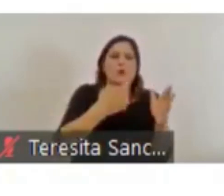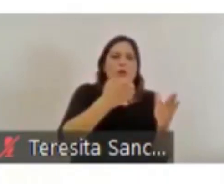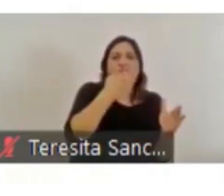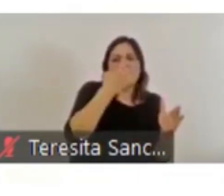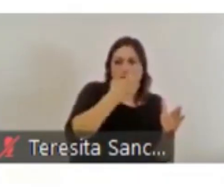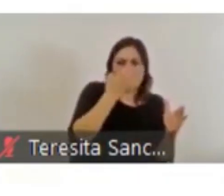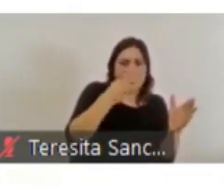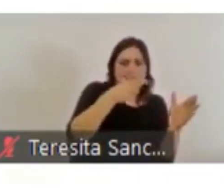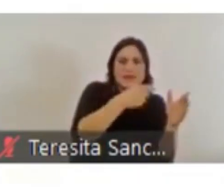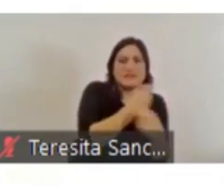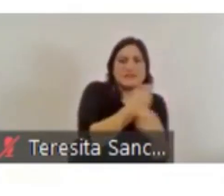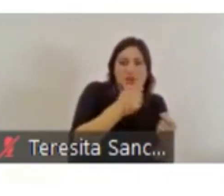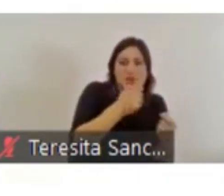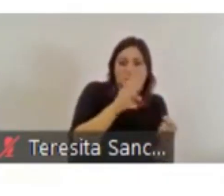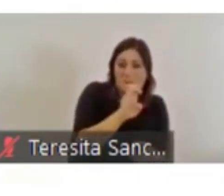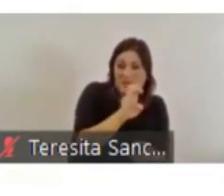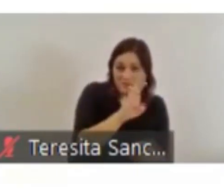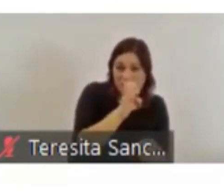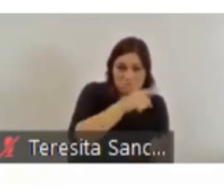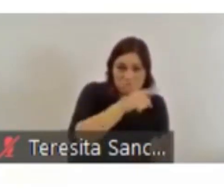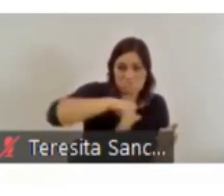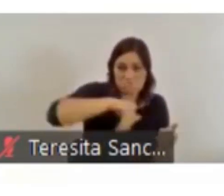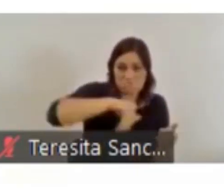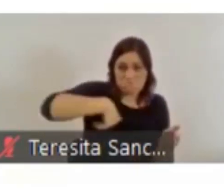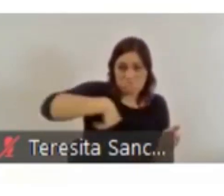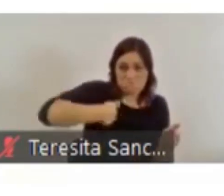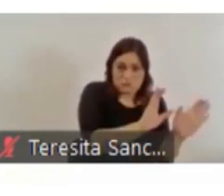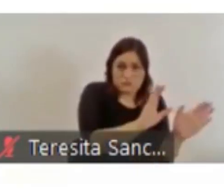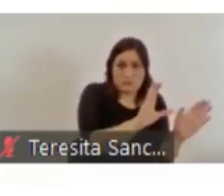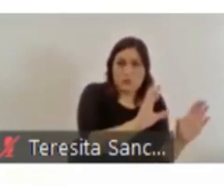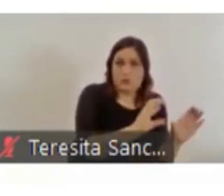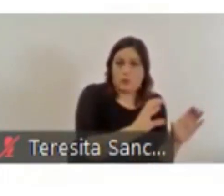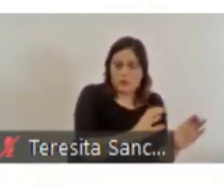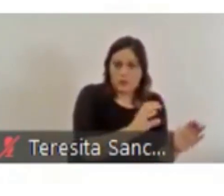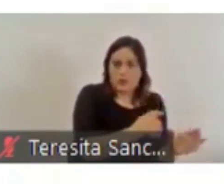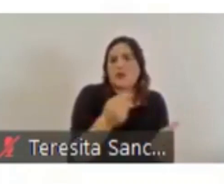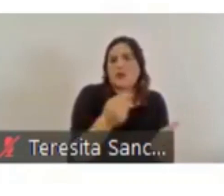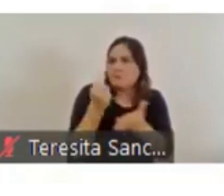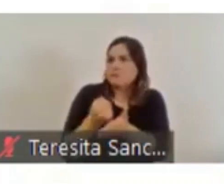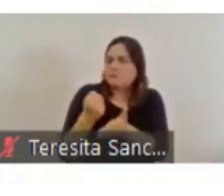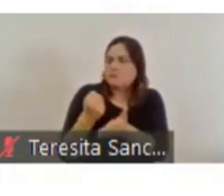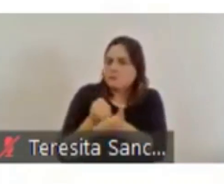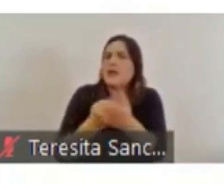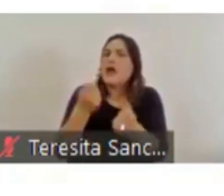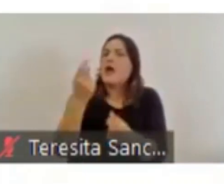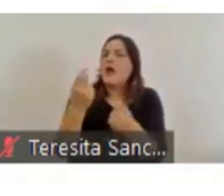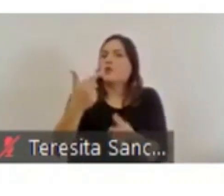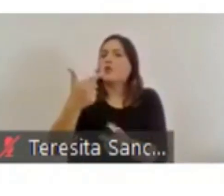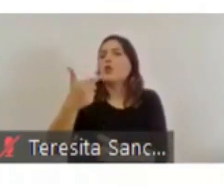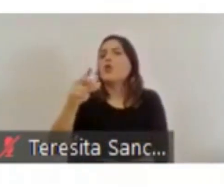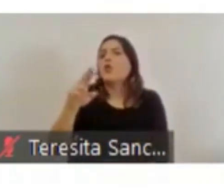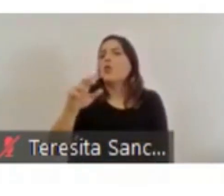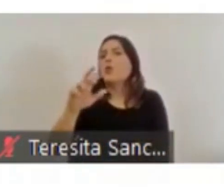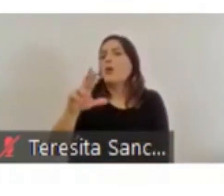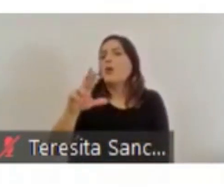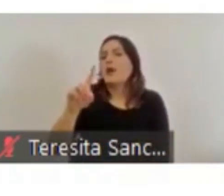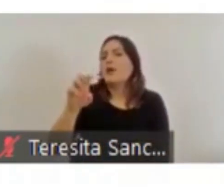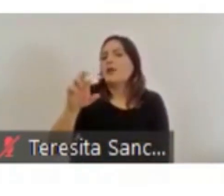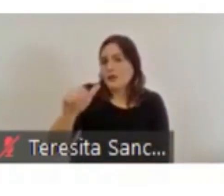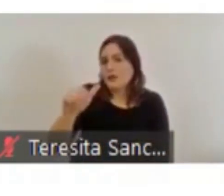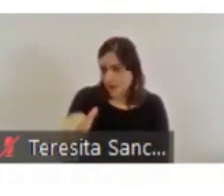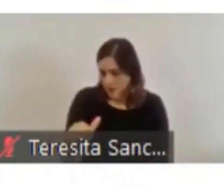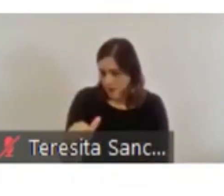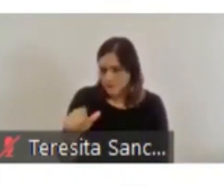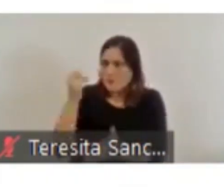empezaron a de alguna forma presionar sobre todo a las guarderías que estaban subrogadas para que